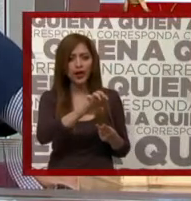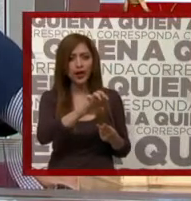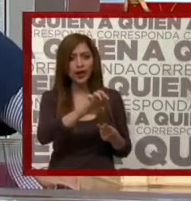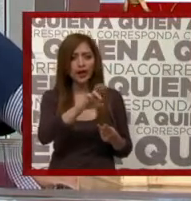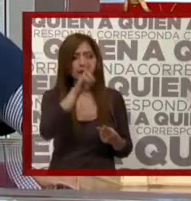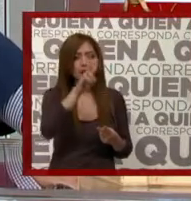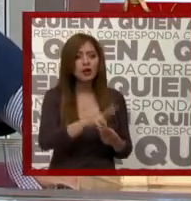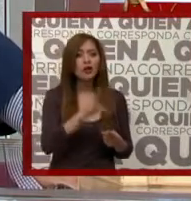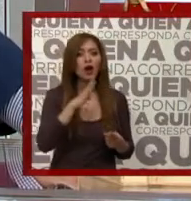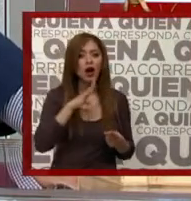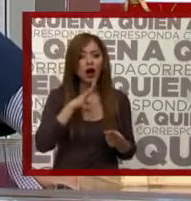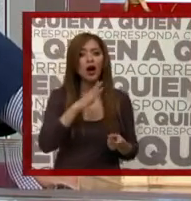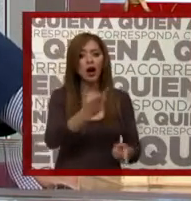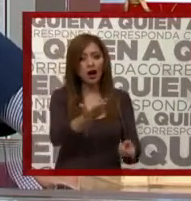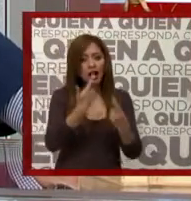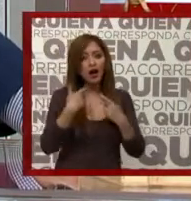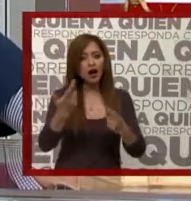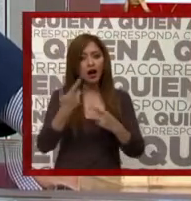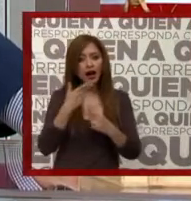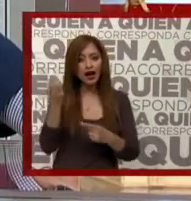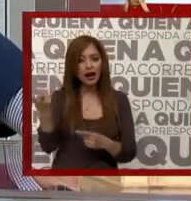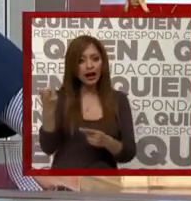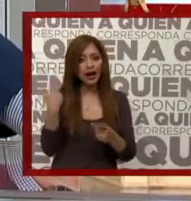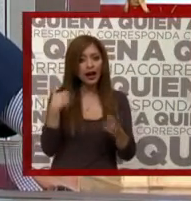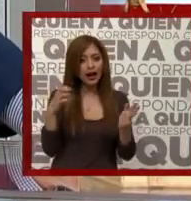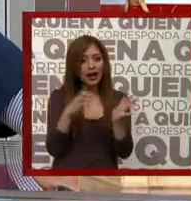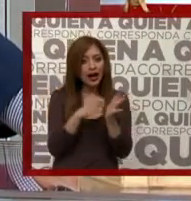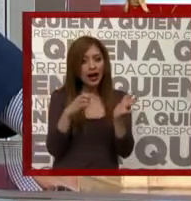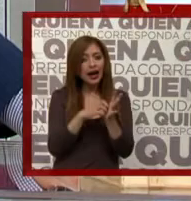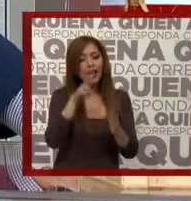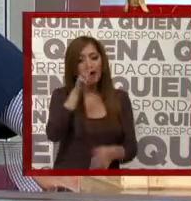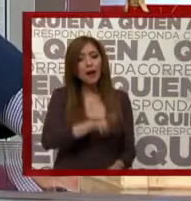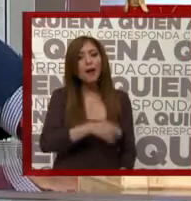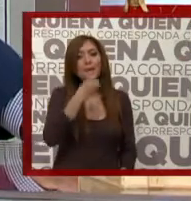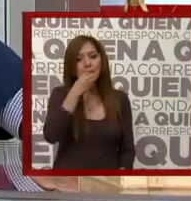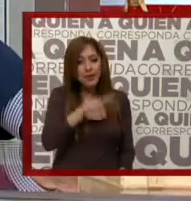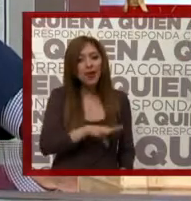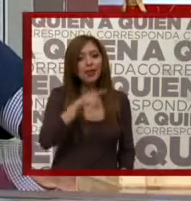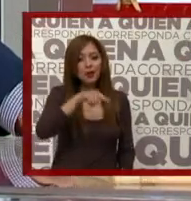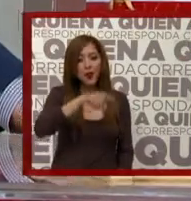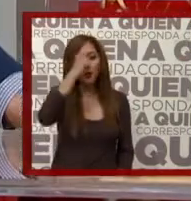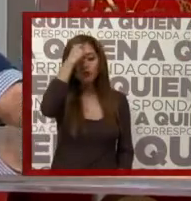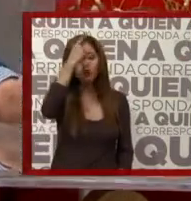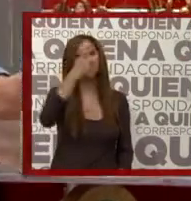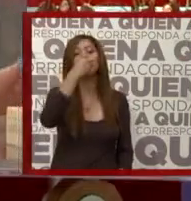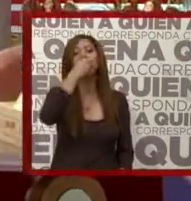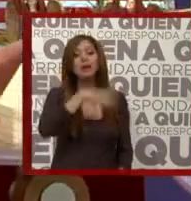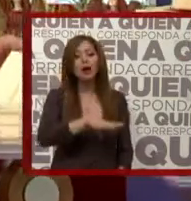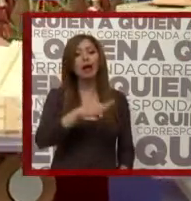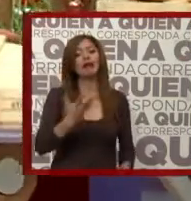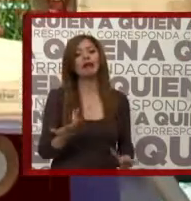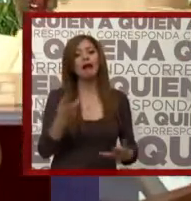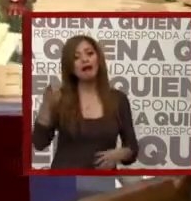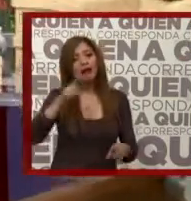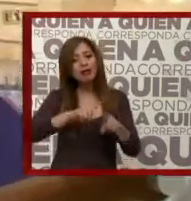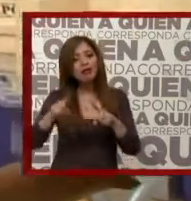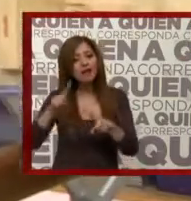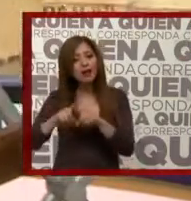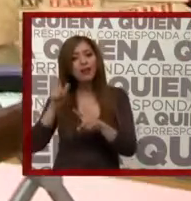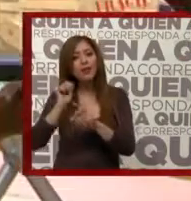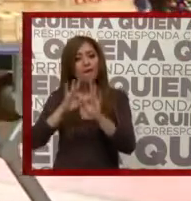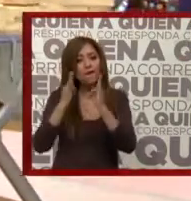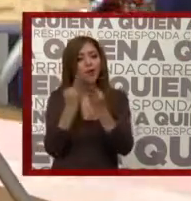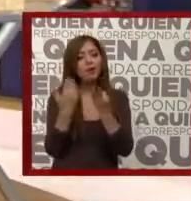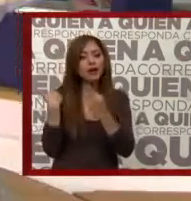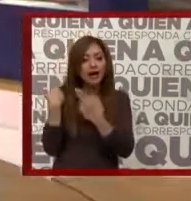he recibido regalos en cajas tuyas. Y me encanta la caja, ¿eh? Se me hace como un detallazo, porque hay mil formas de envolver un regalo,